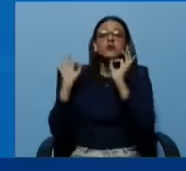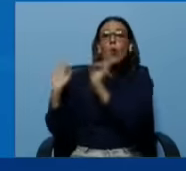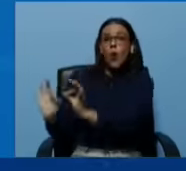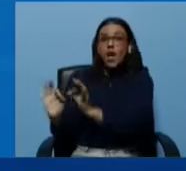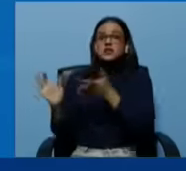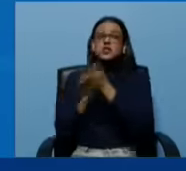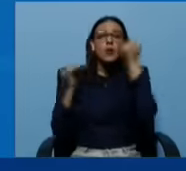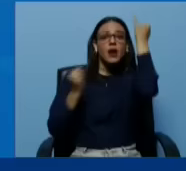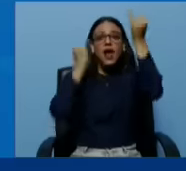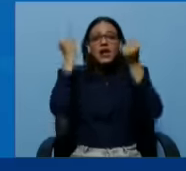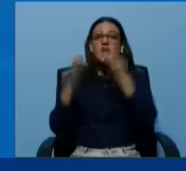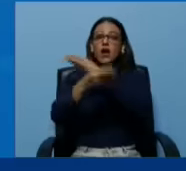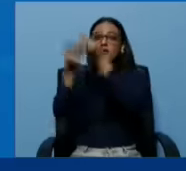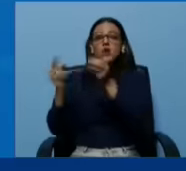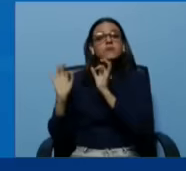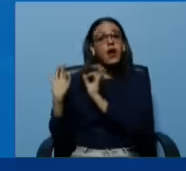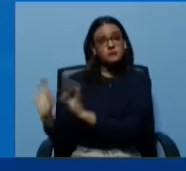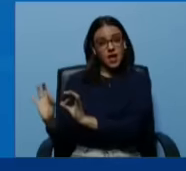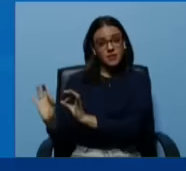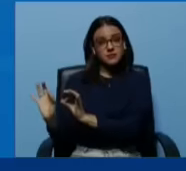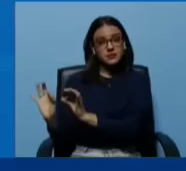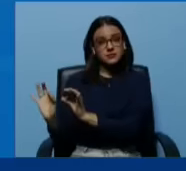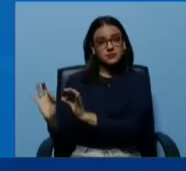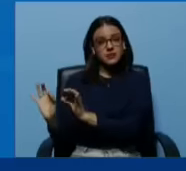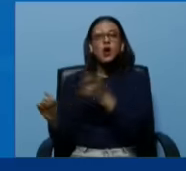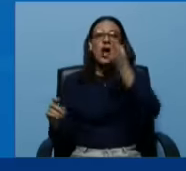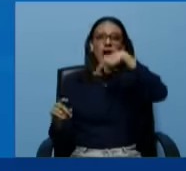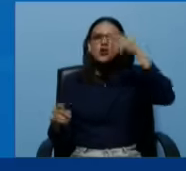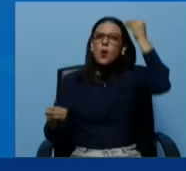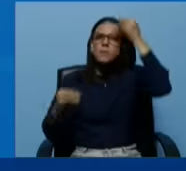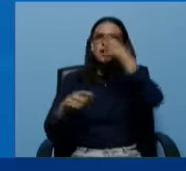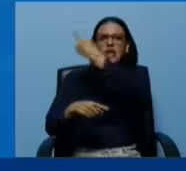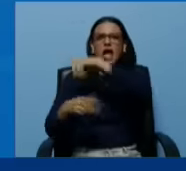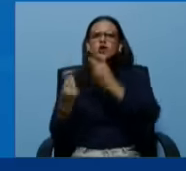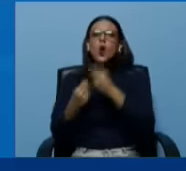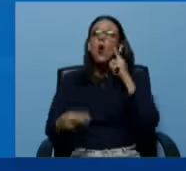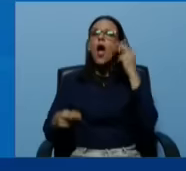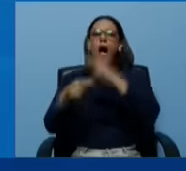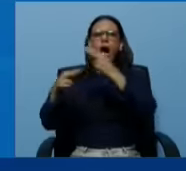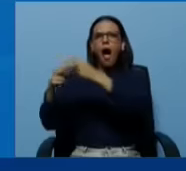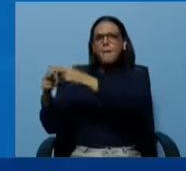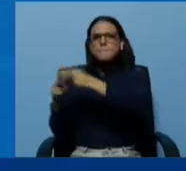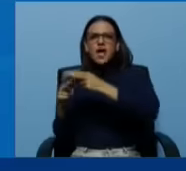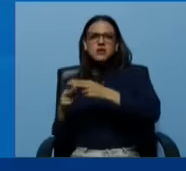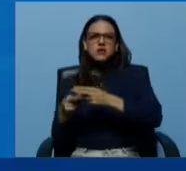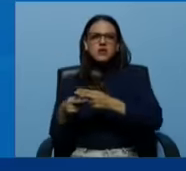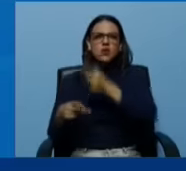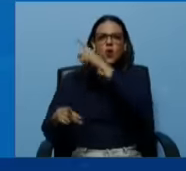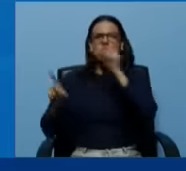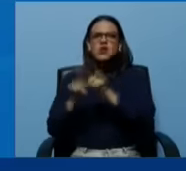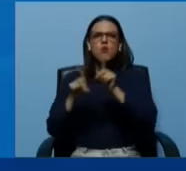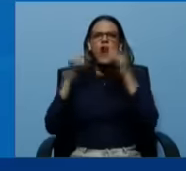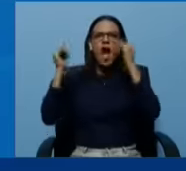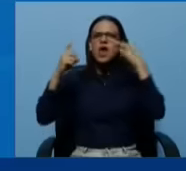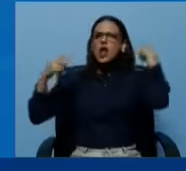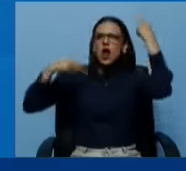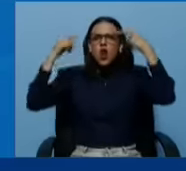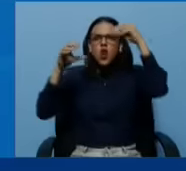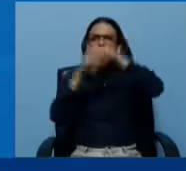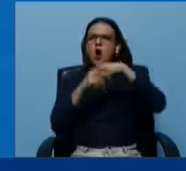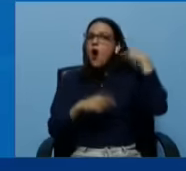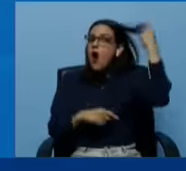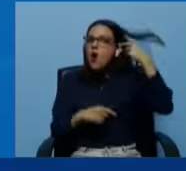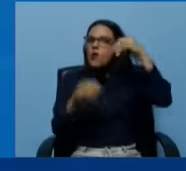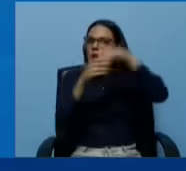ideológico. Se creen que están con sus apellidos y sus locuras de odio, se creen que están